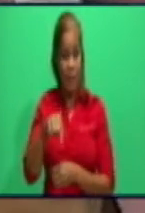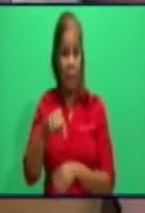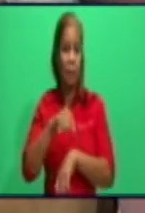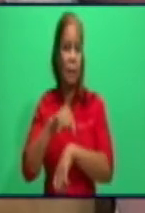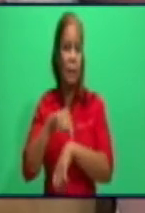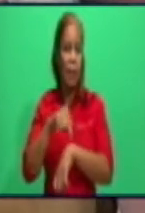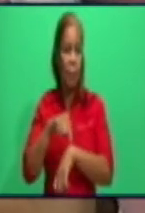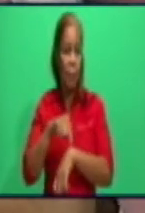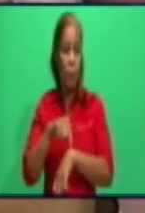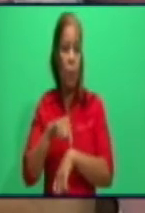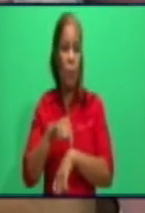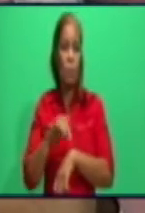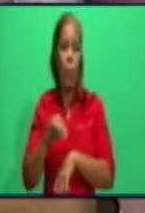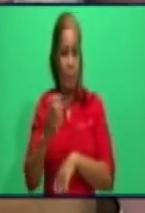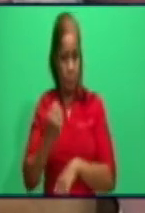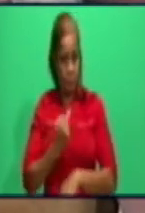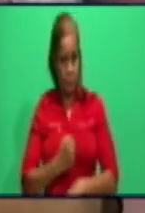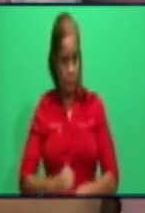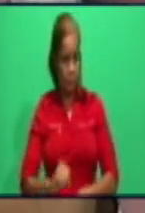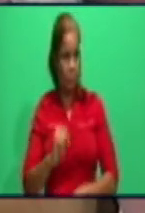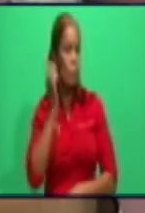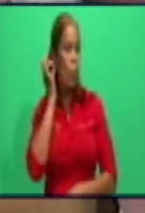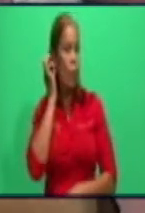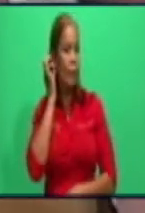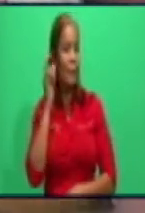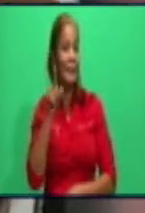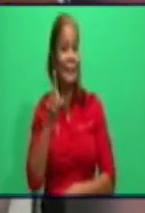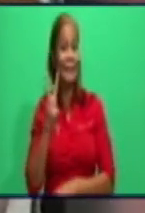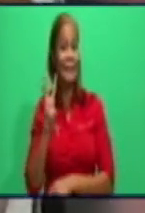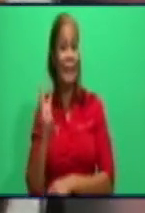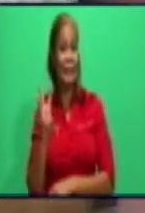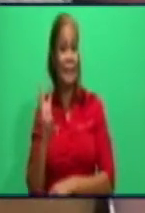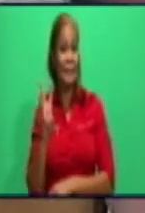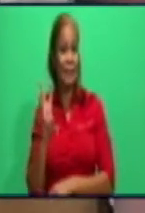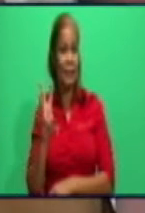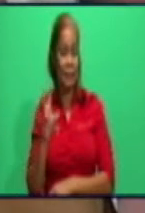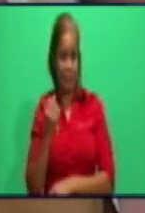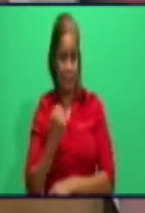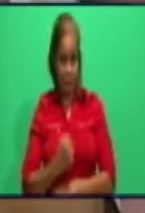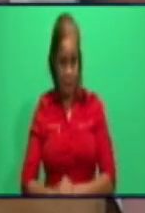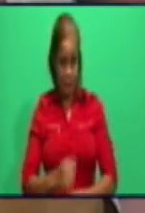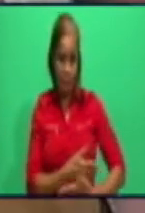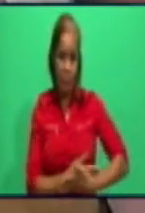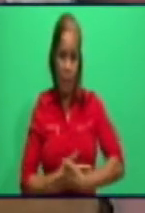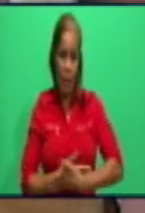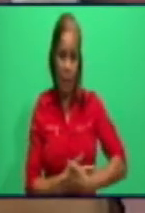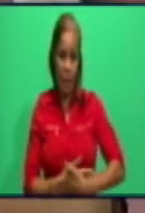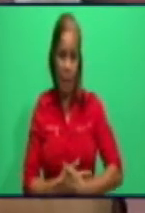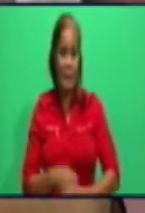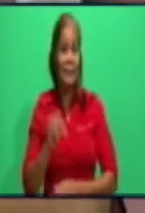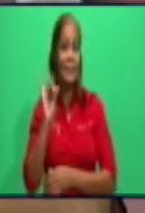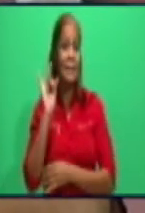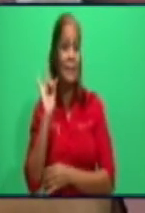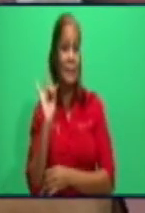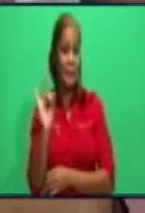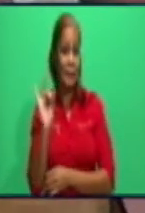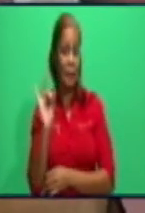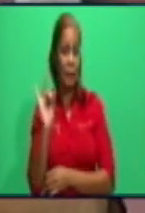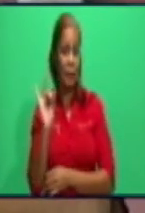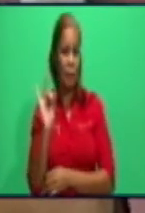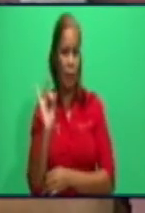de este confinamiento 13 niños, entre 3Q y 2N. 7 de ellos han nacido por